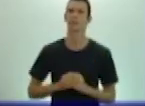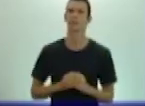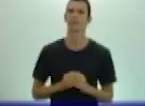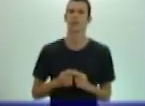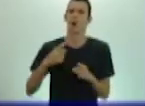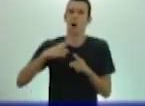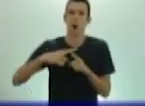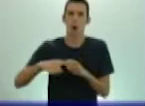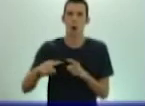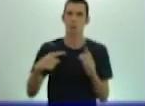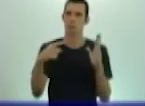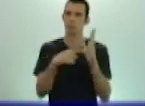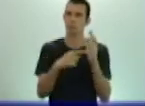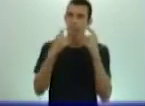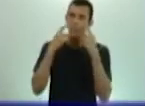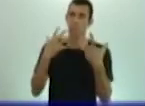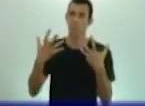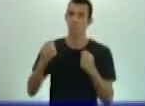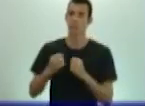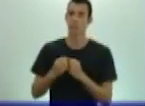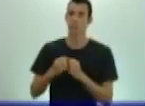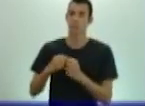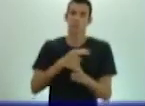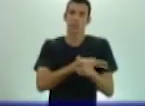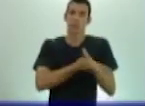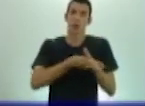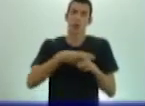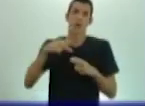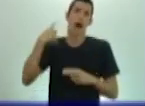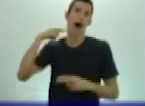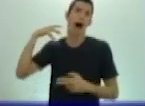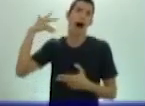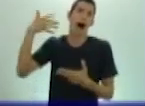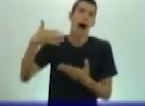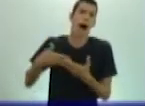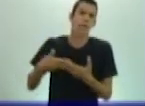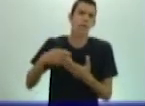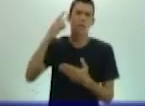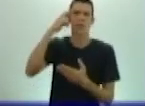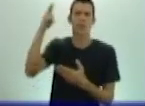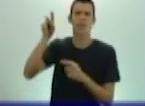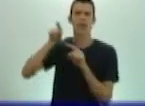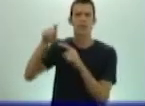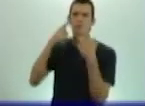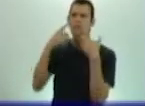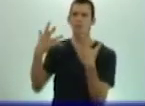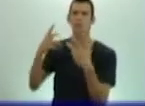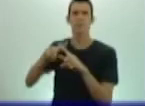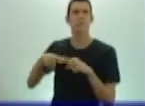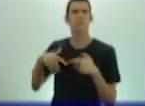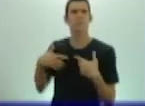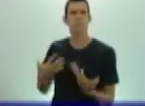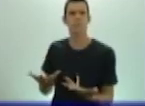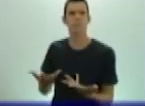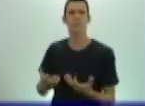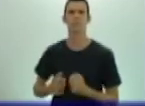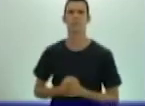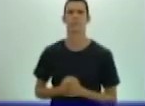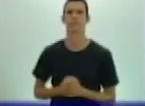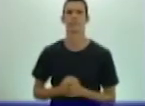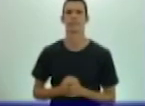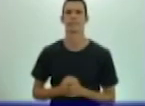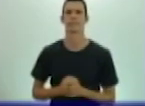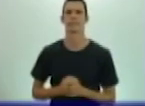días esa gran Revolución de Octubre, que además marcó inicio de época y que marca también un hecho fundador de